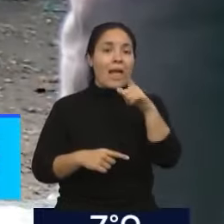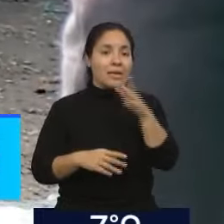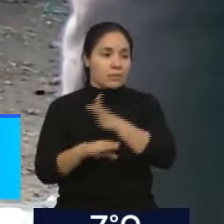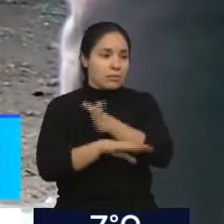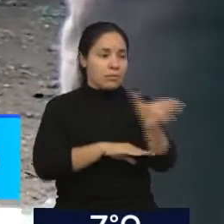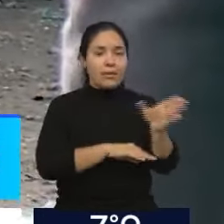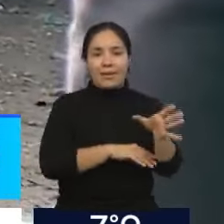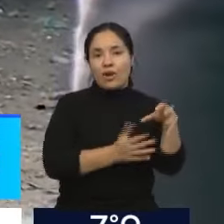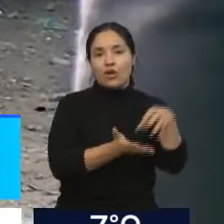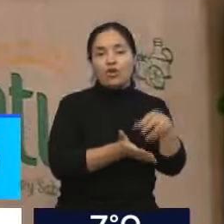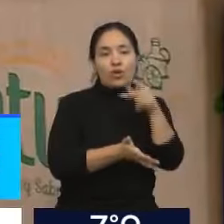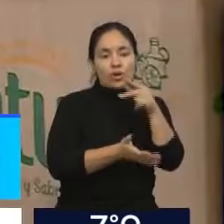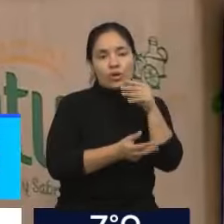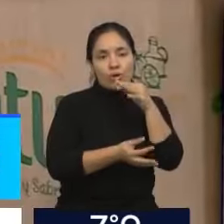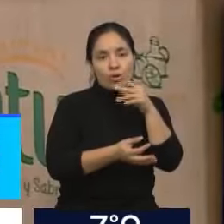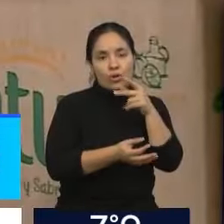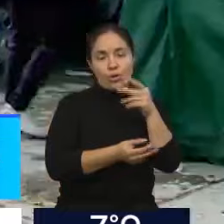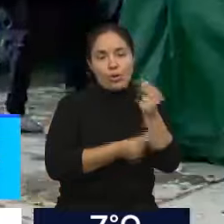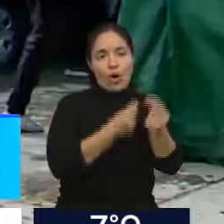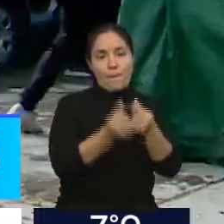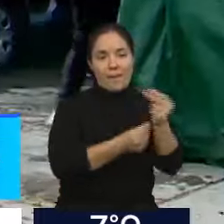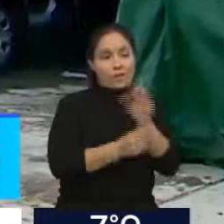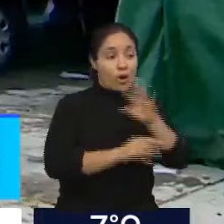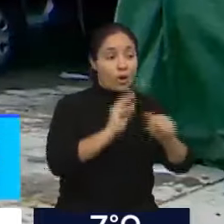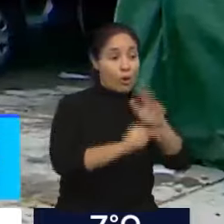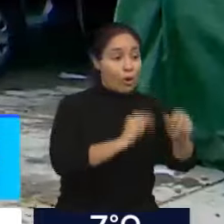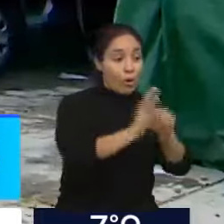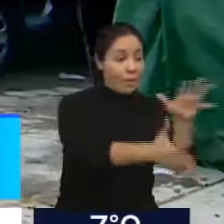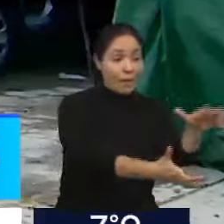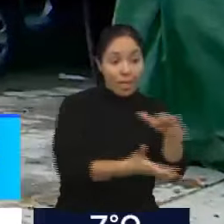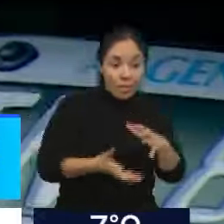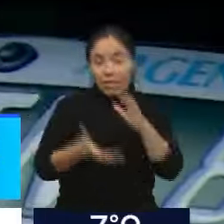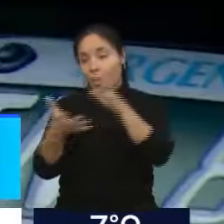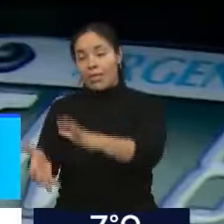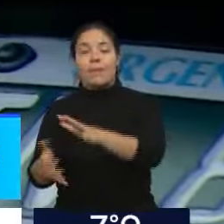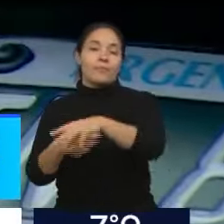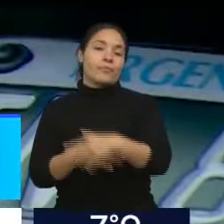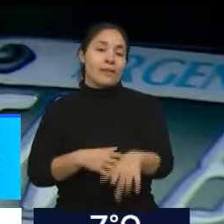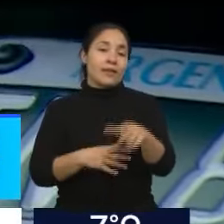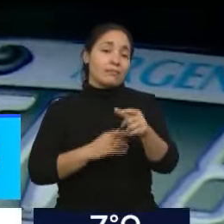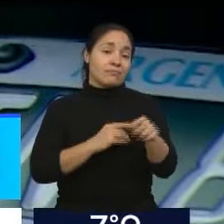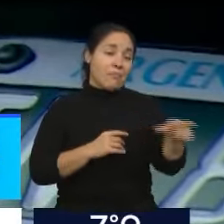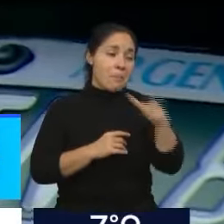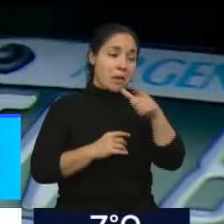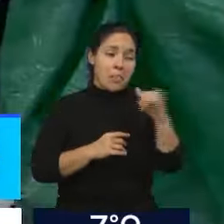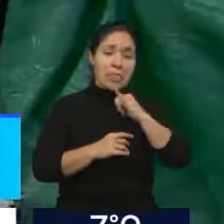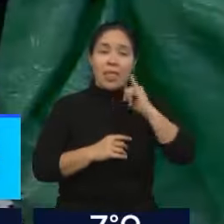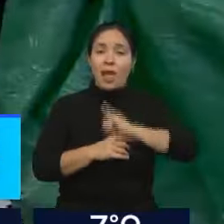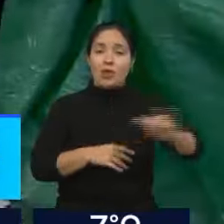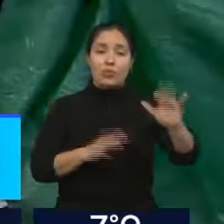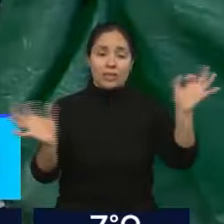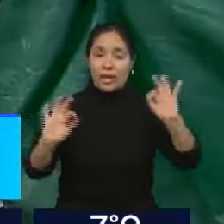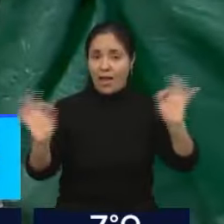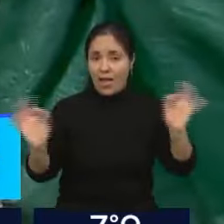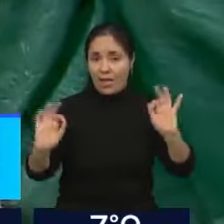o algún distribuidor que todavía no se había dado cuenta, porque no había ninguna denuncia ingresada al sistema de estos elementos que